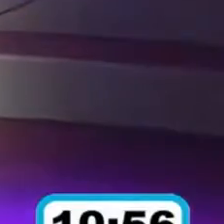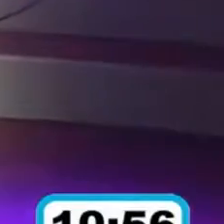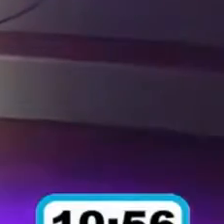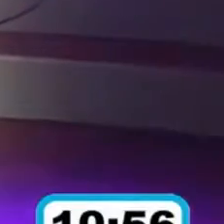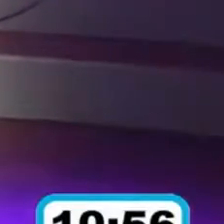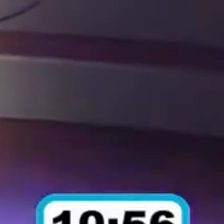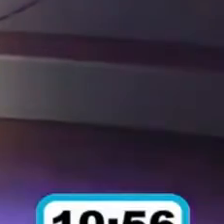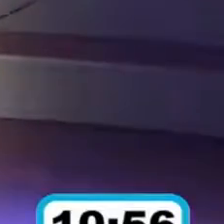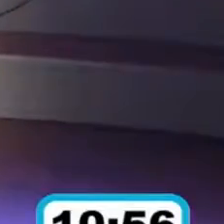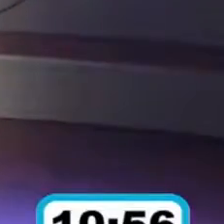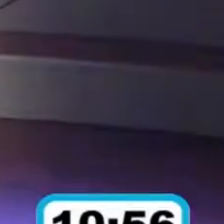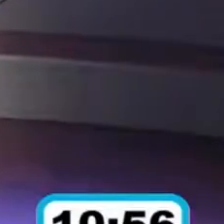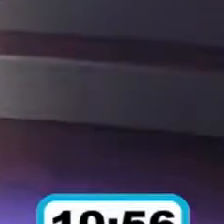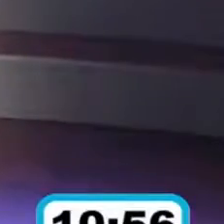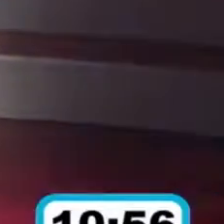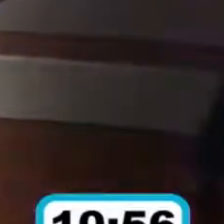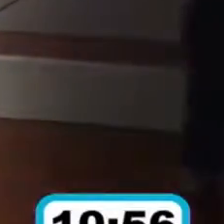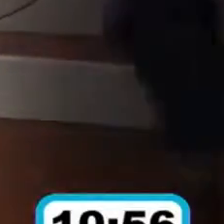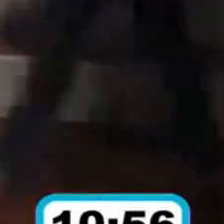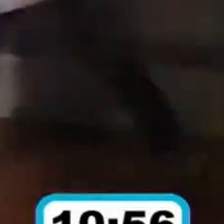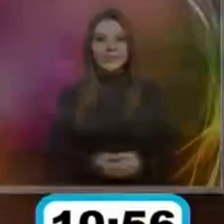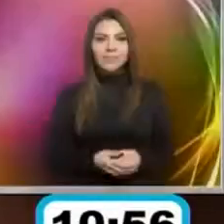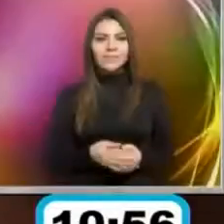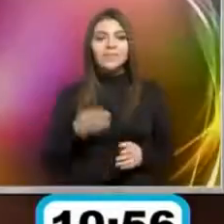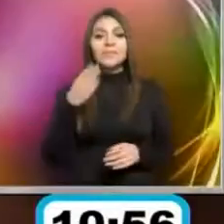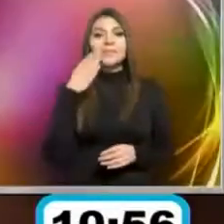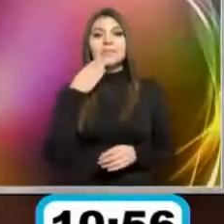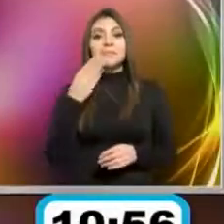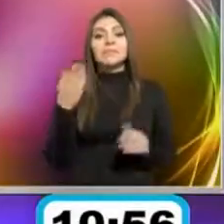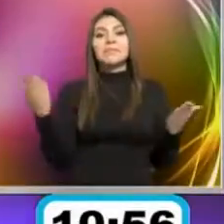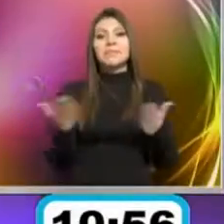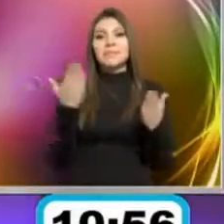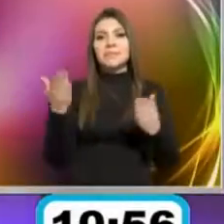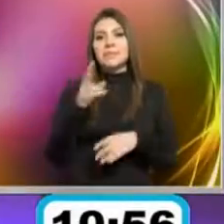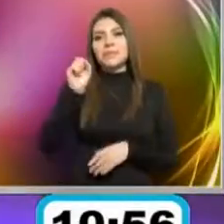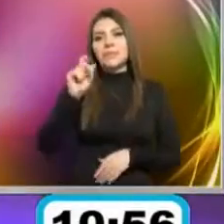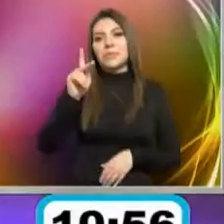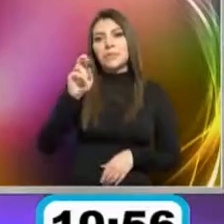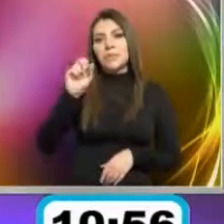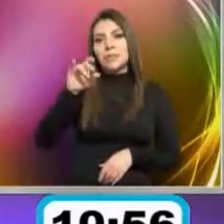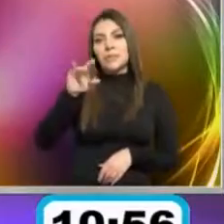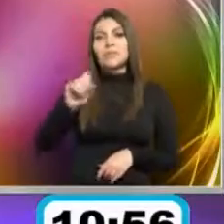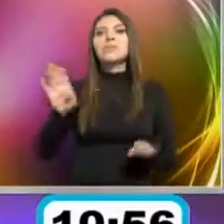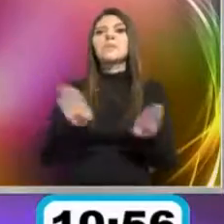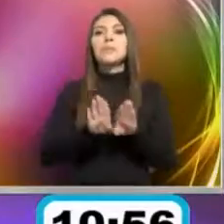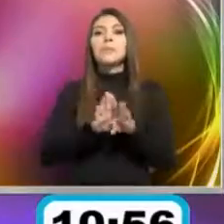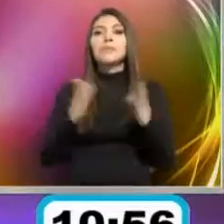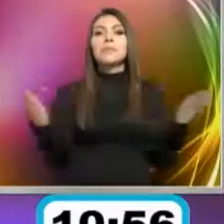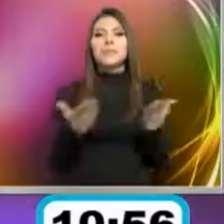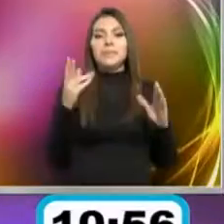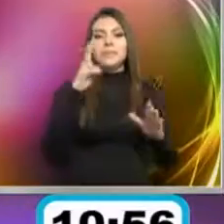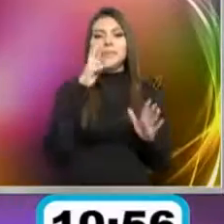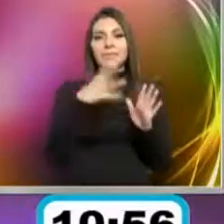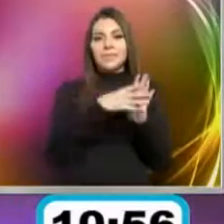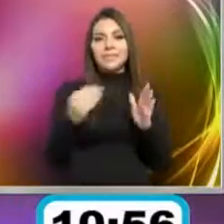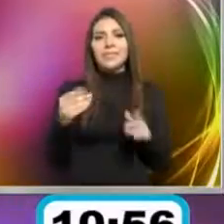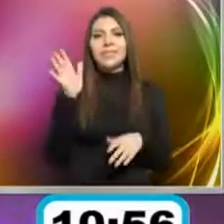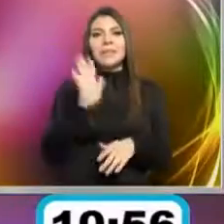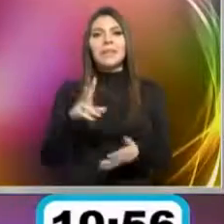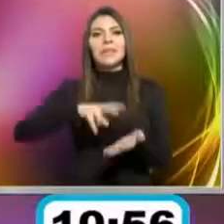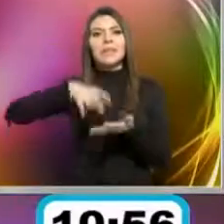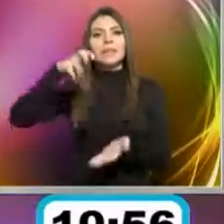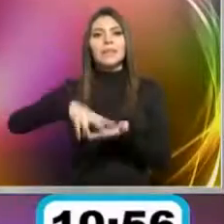Gracias. ¡Buena energía! ¡Supersónicos! ¿Cómo es el pasito? Ándale, así, Más faltan o menos, otros. ¿no? Más o menos. No, bueno, yo parezco el Chapulín